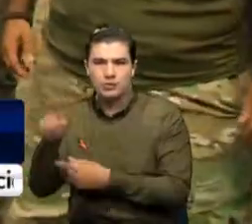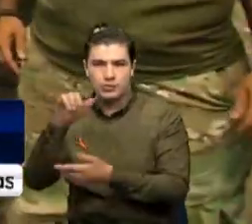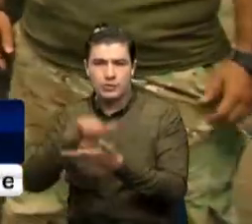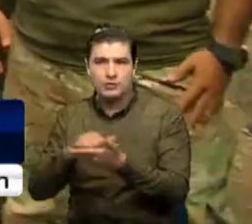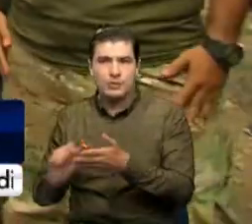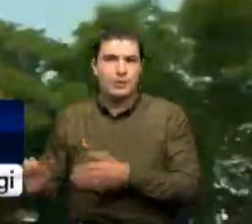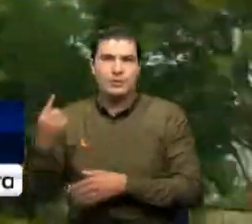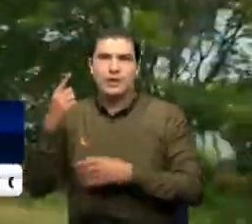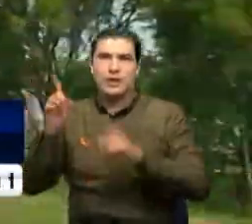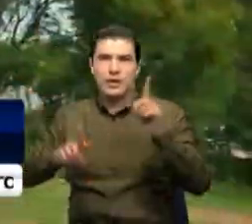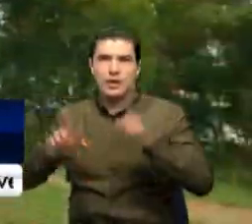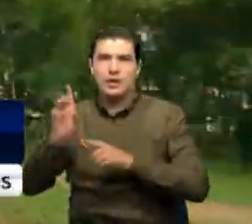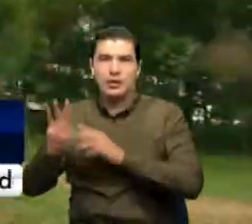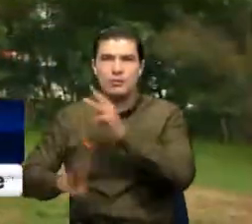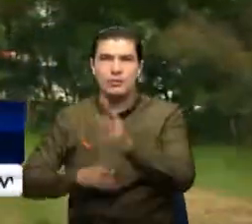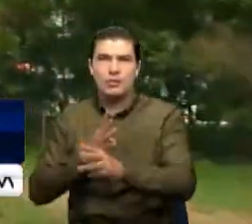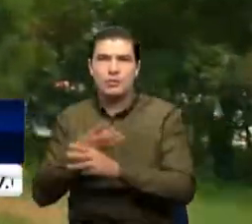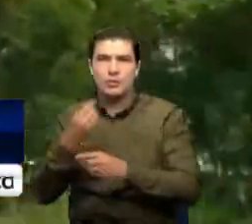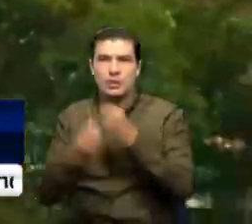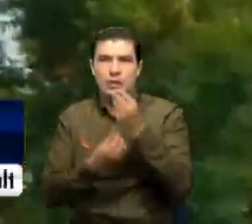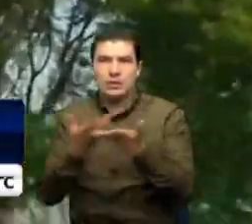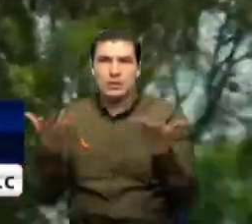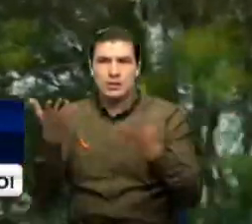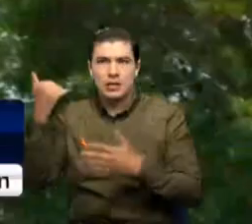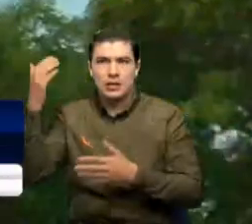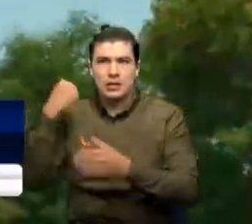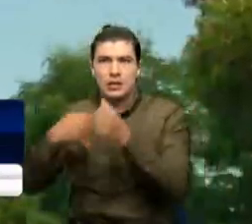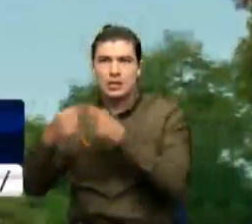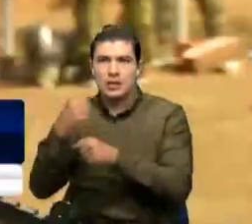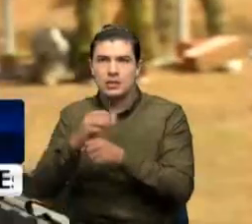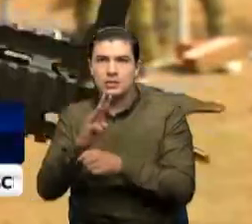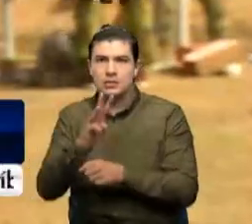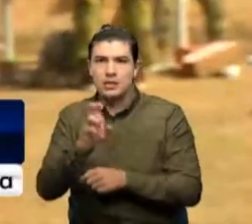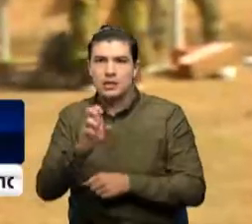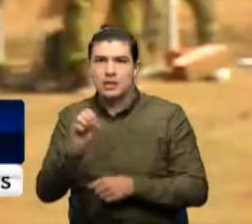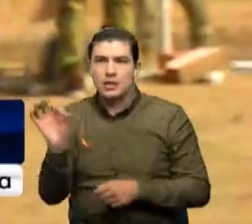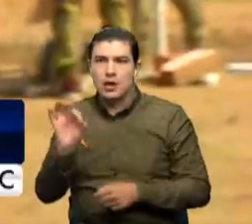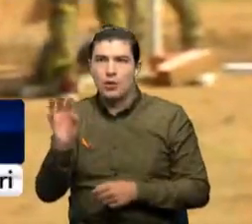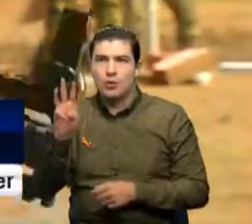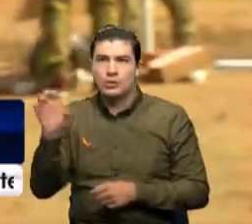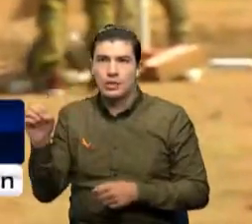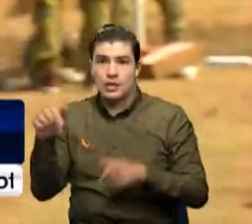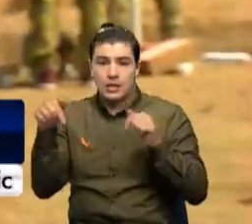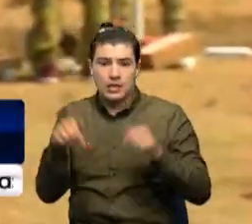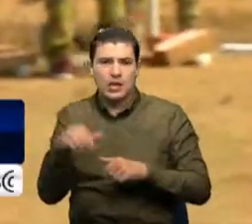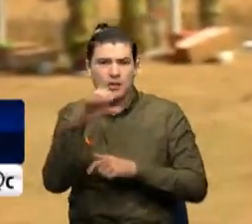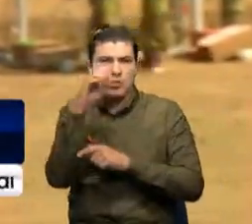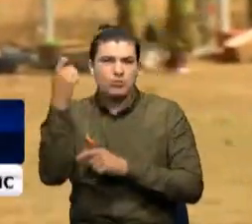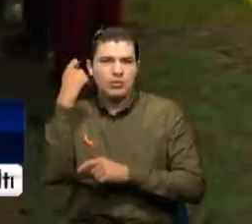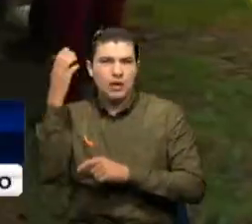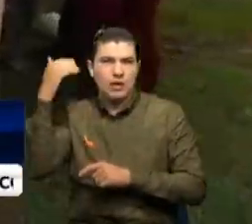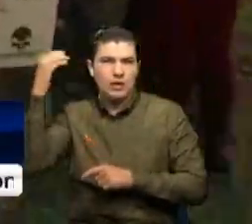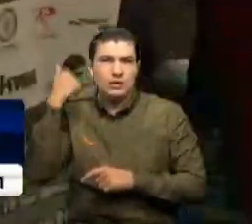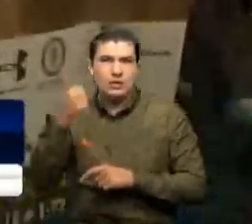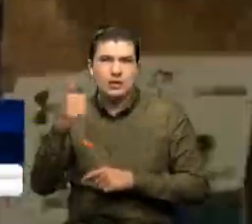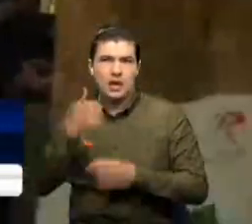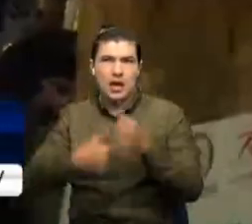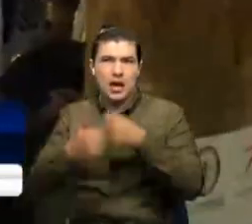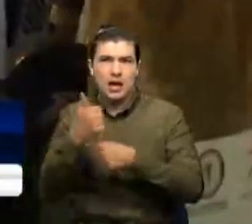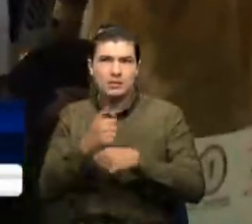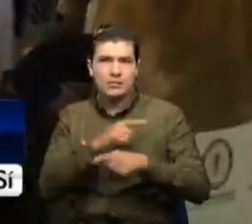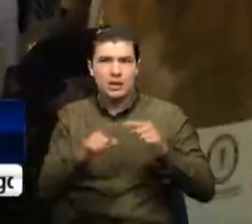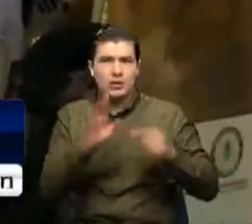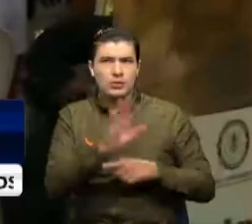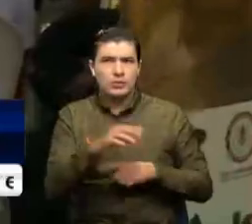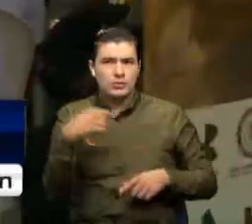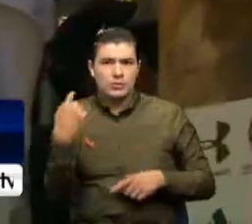primeras competencias en el mundo se hicieron en los años 70 y 80. En Colombia lleva apenas 10 años. El airsoft no es